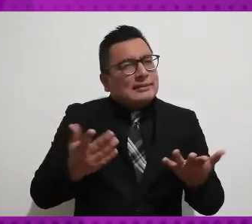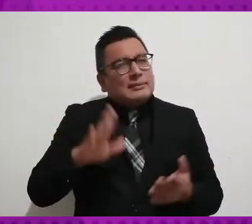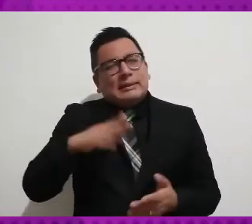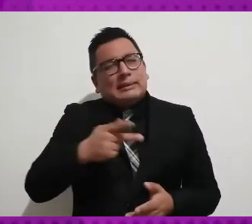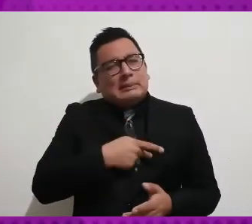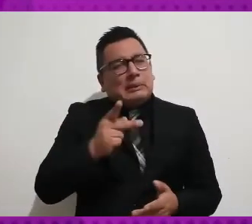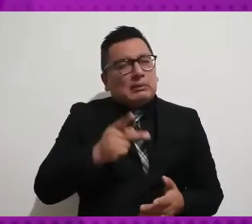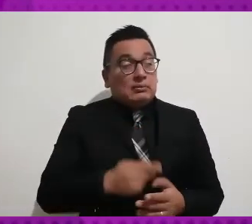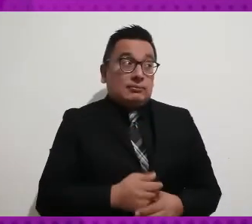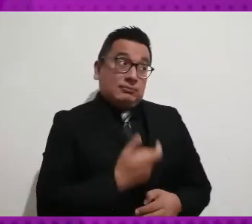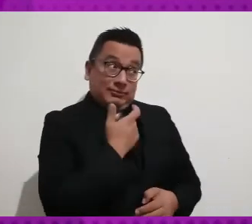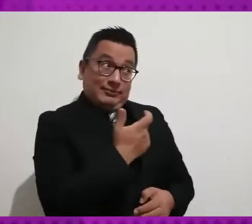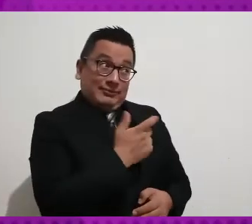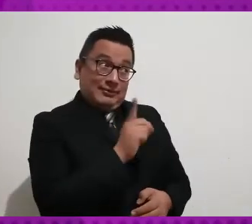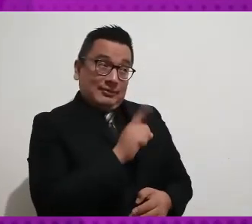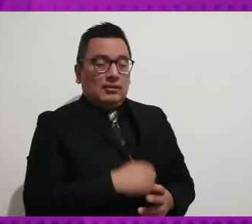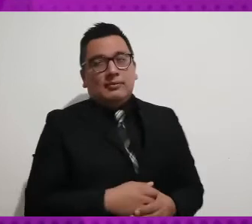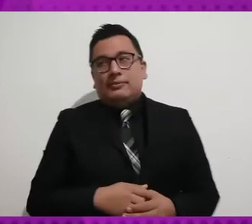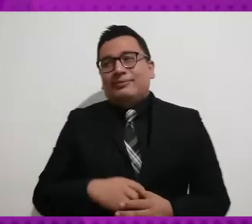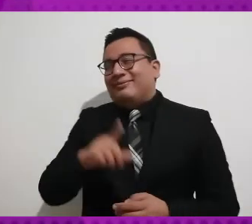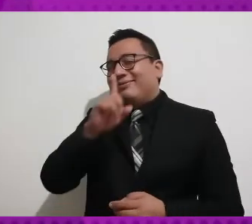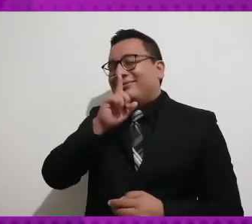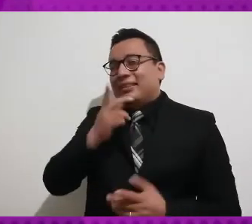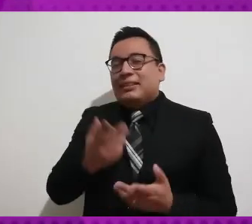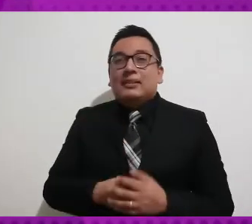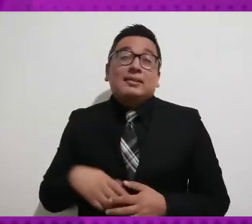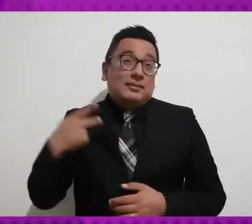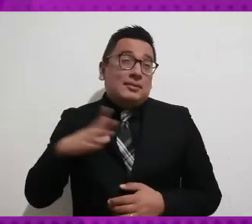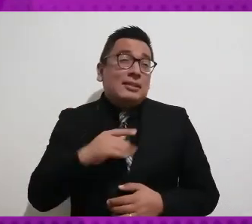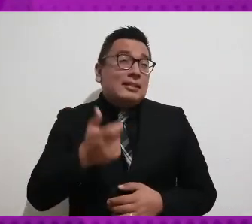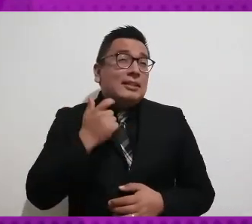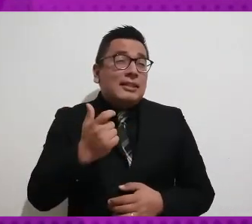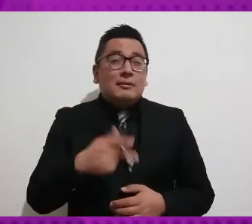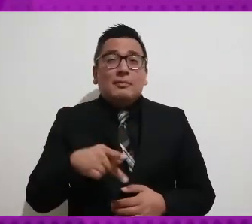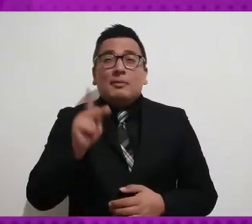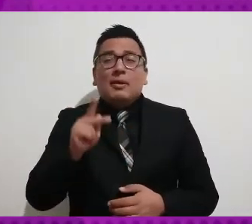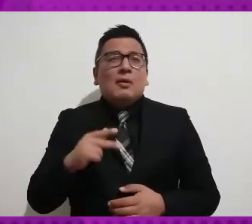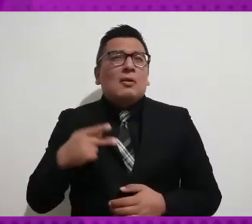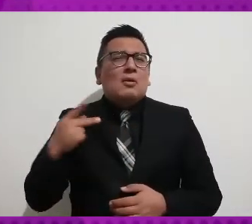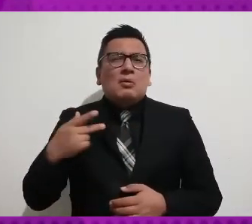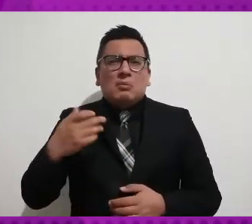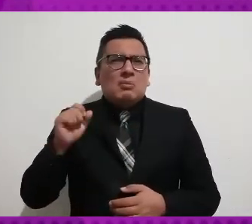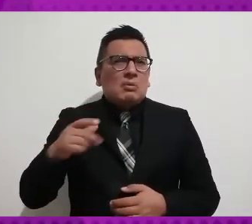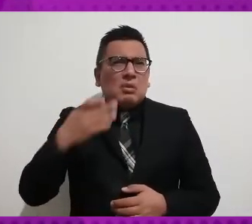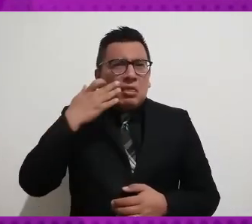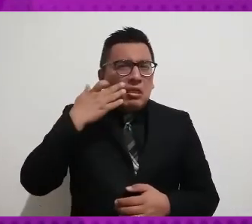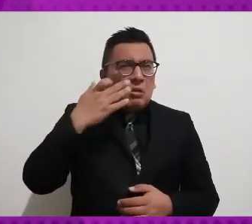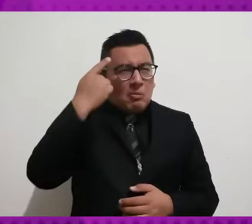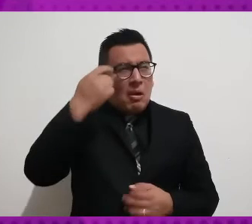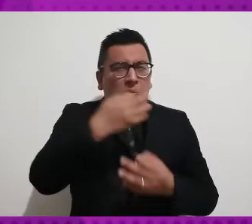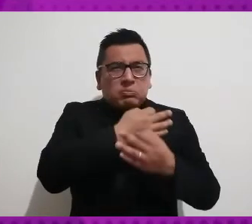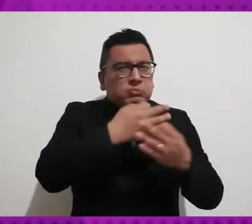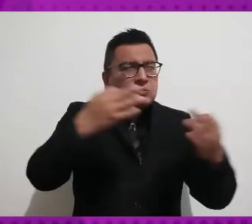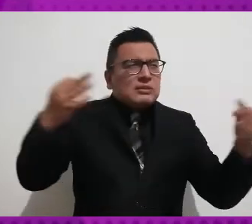¿eh? Exacto, exacto. A pesar de todo el presupuesto que tienen, el tiempo tan amplio de campañas que